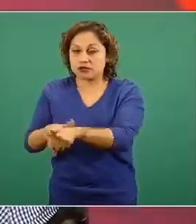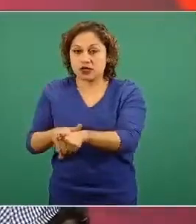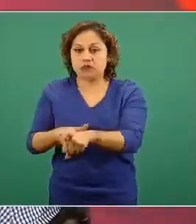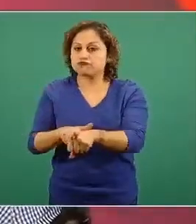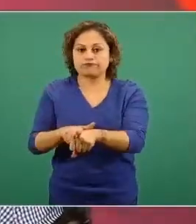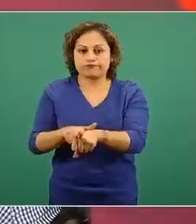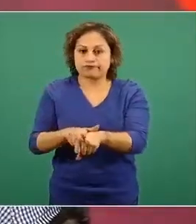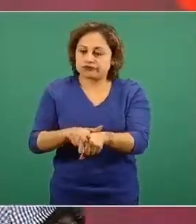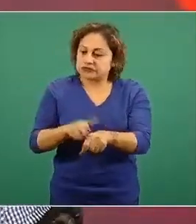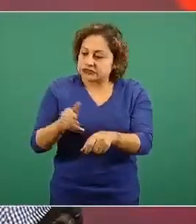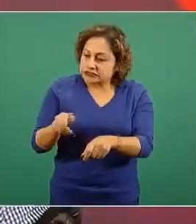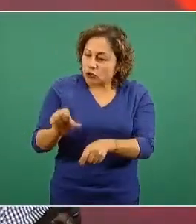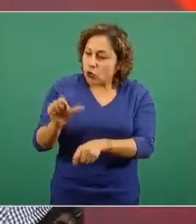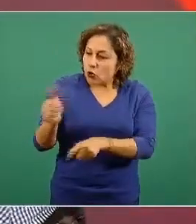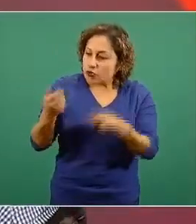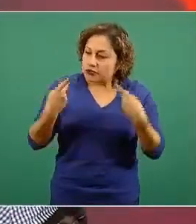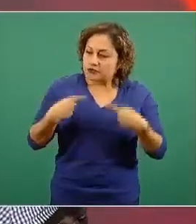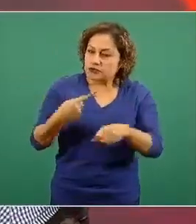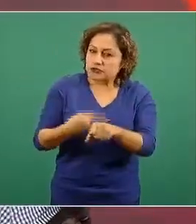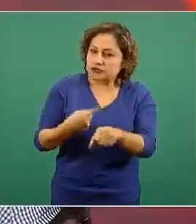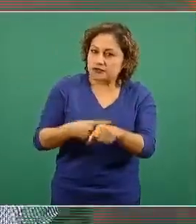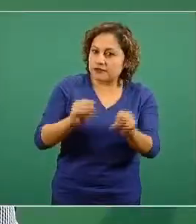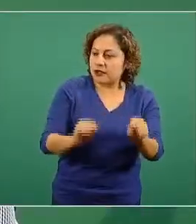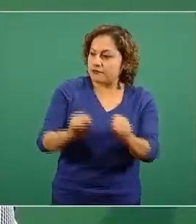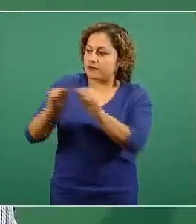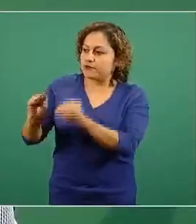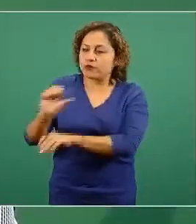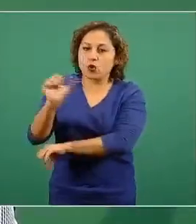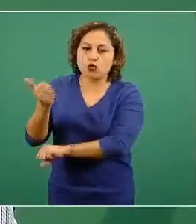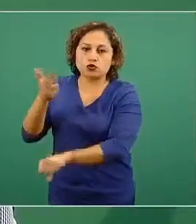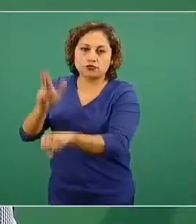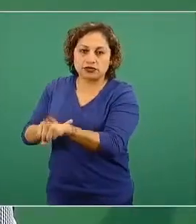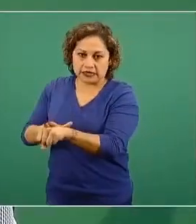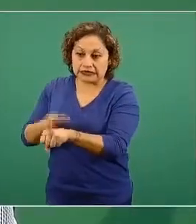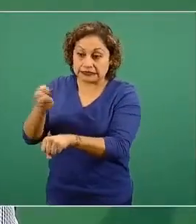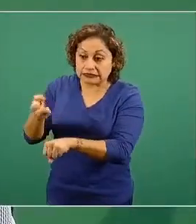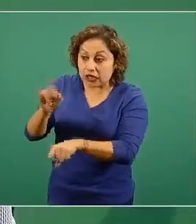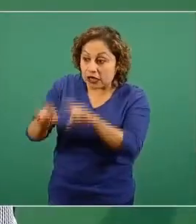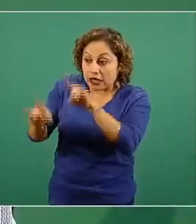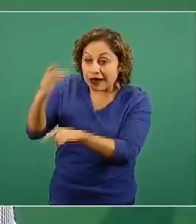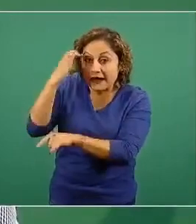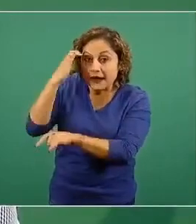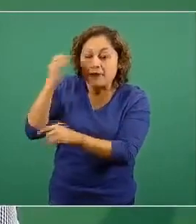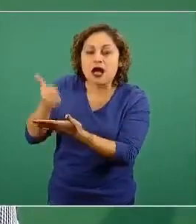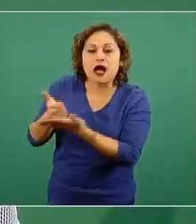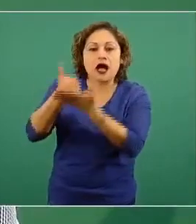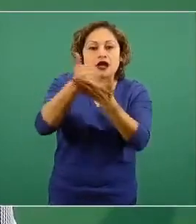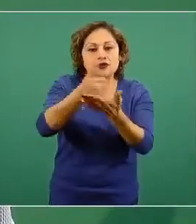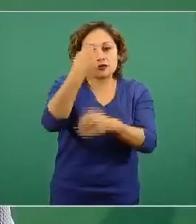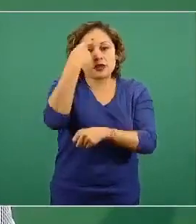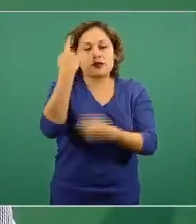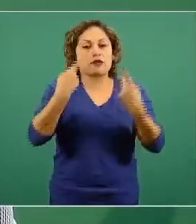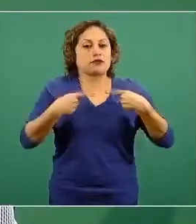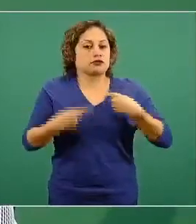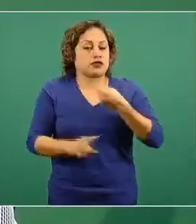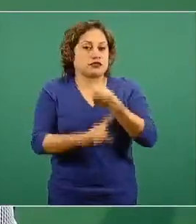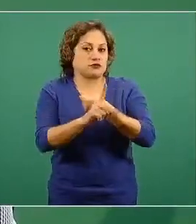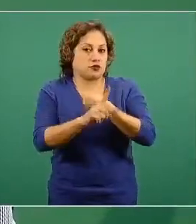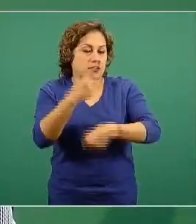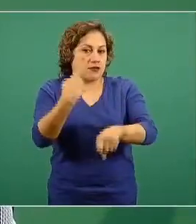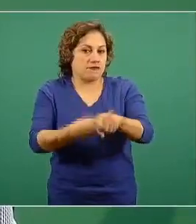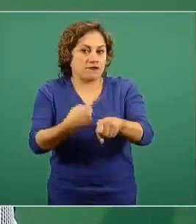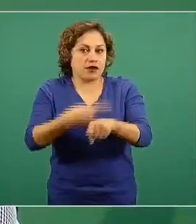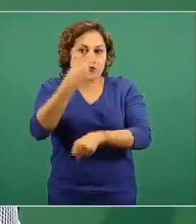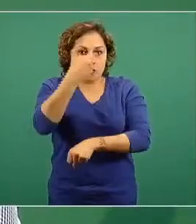más camas de estas que no están etiquetadas, digamos, como camas de IRAG general, precisamente para poder seguir atendiendo